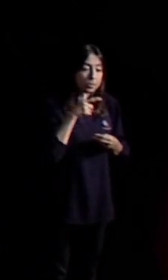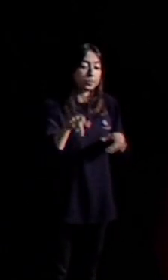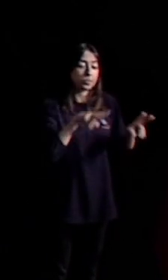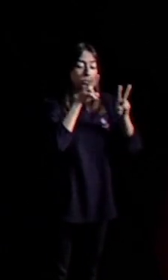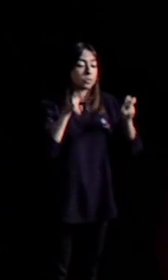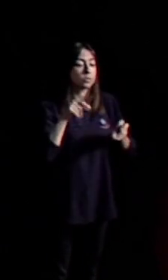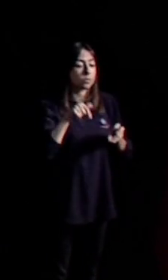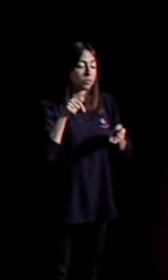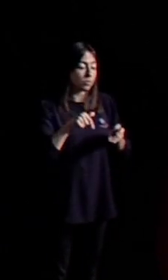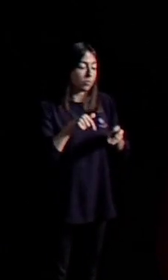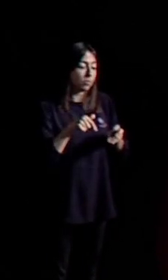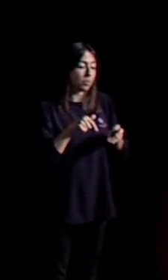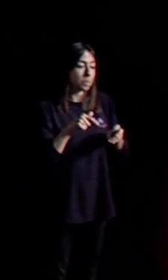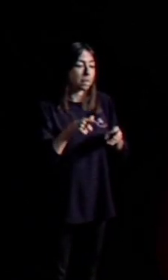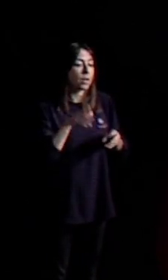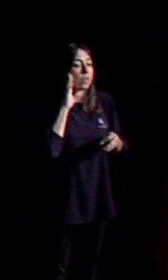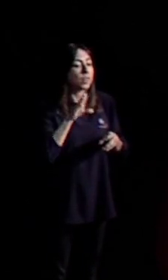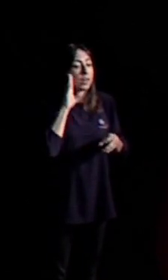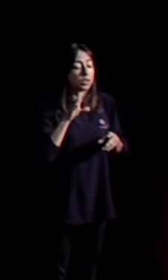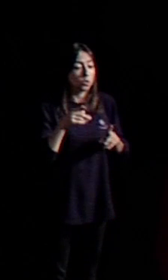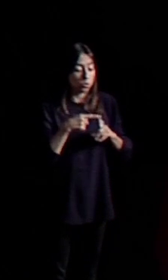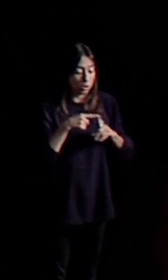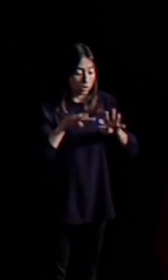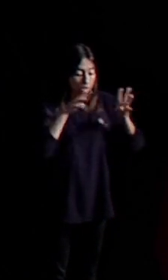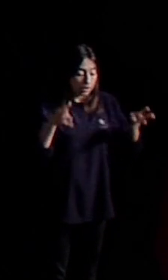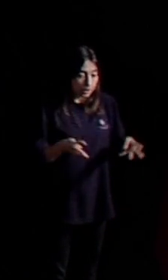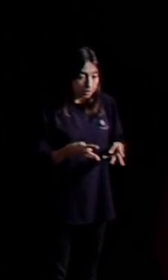este de los delitos a través de Internet,